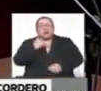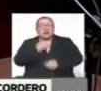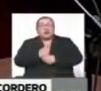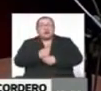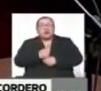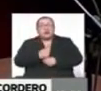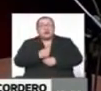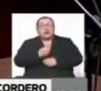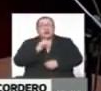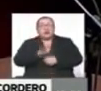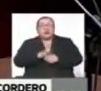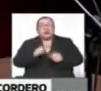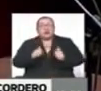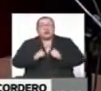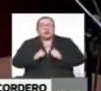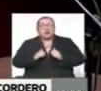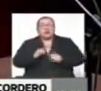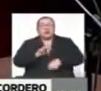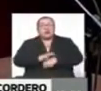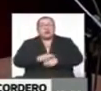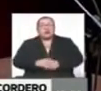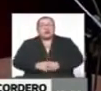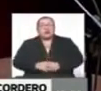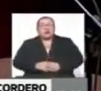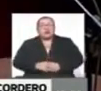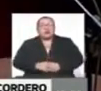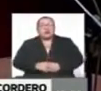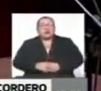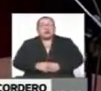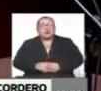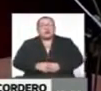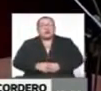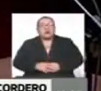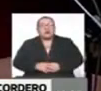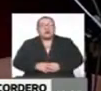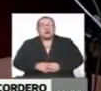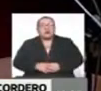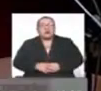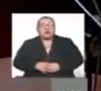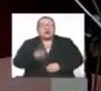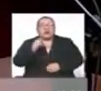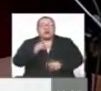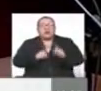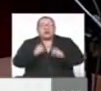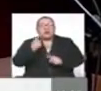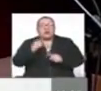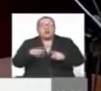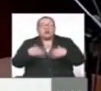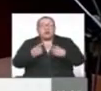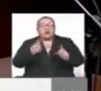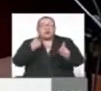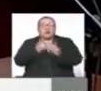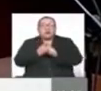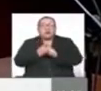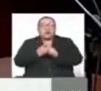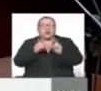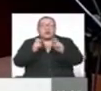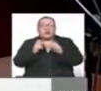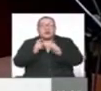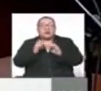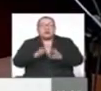igualito es lo mismo la única diferencia que en este caso desgraciadamente está en un escaño del Congreso y de